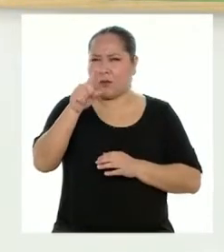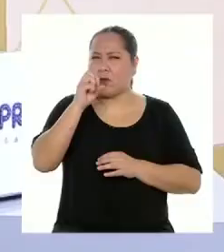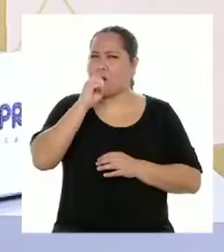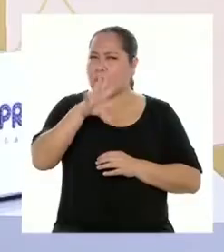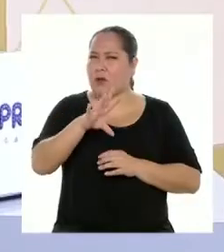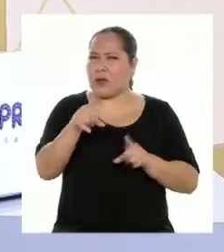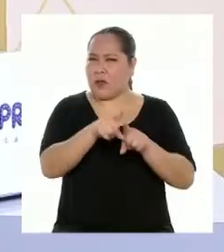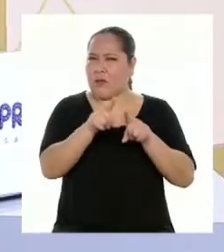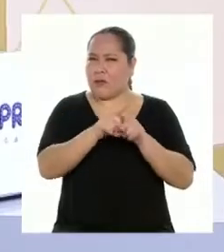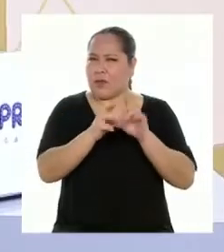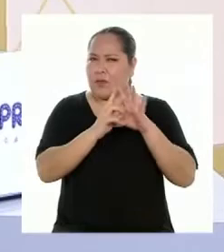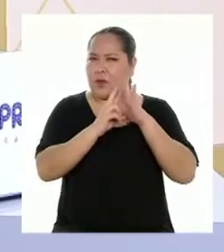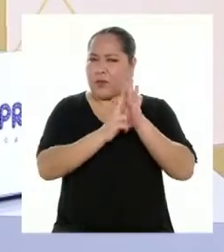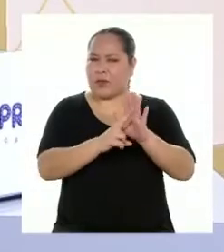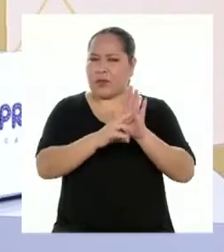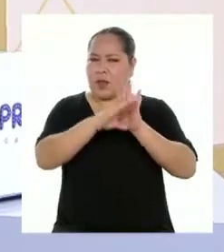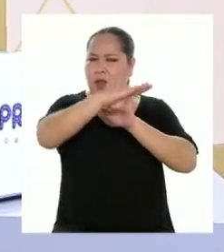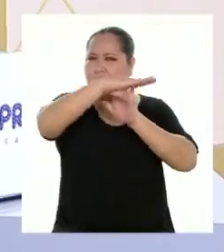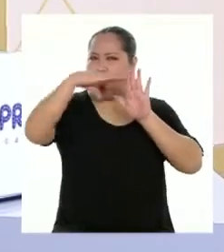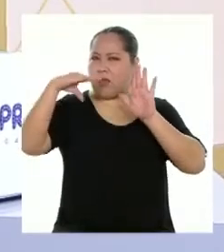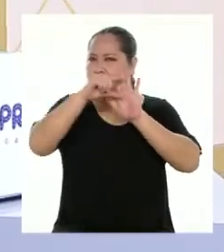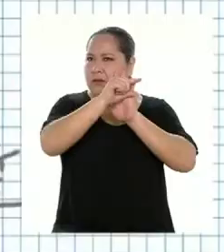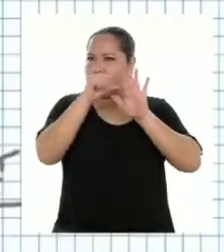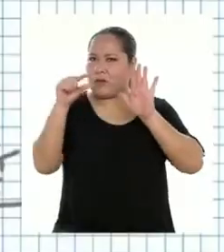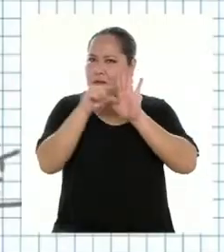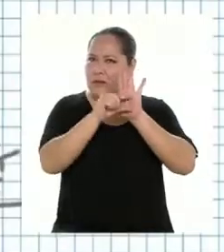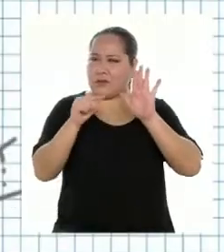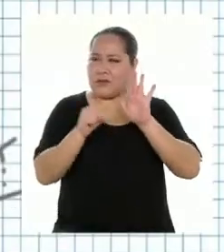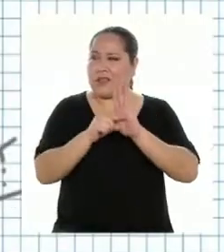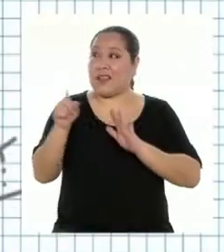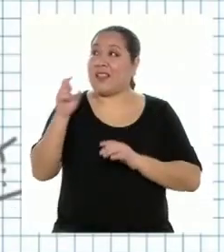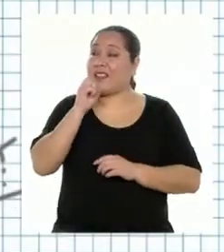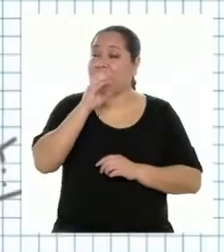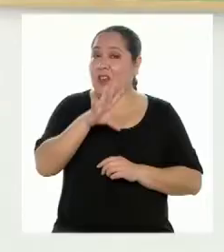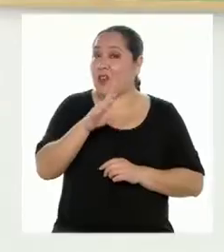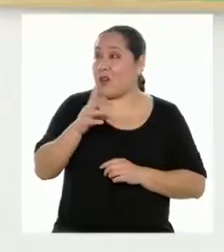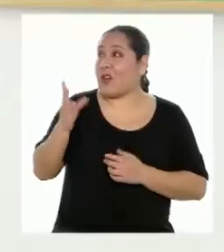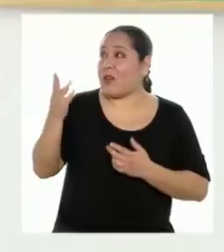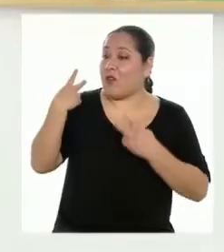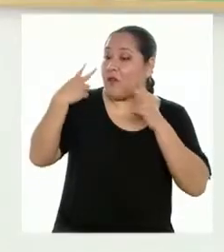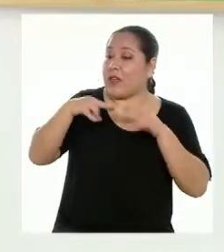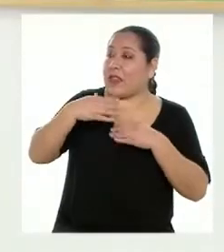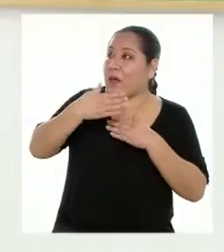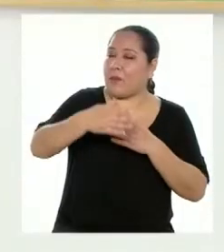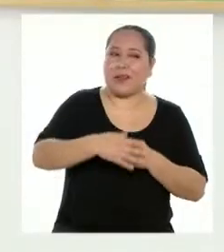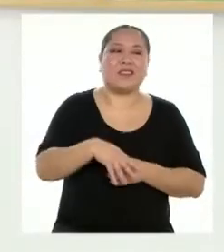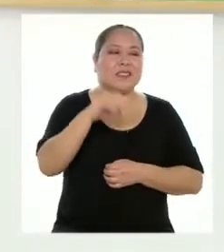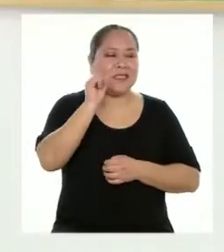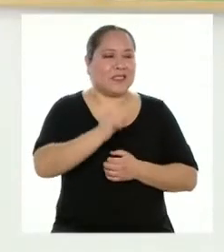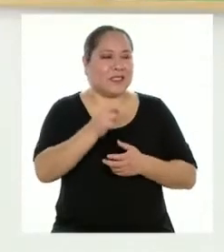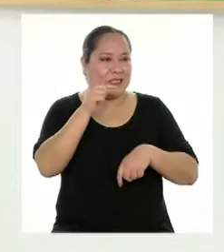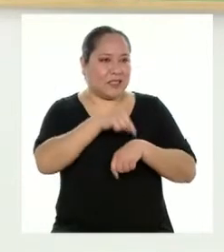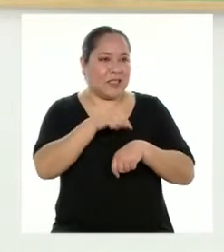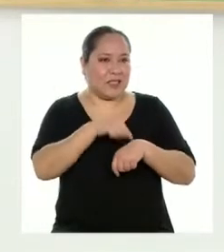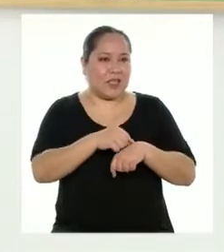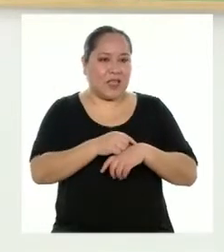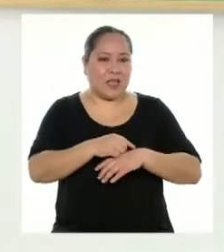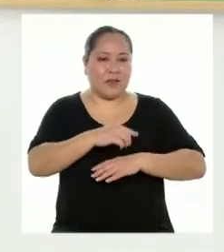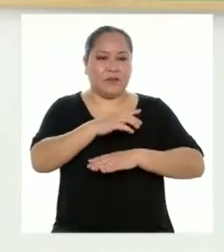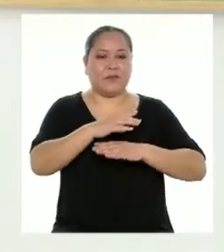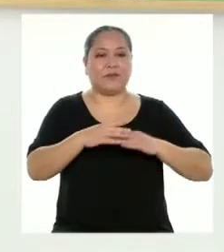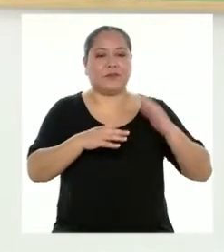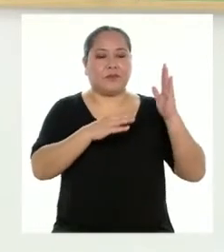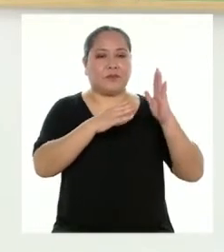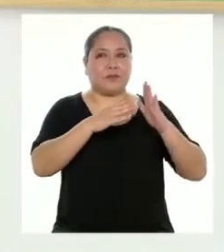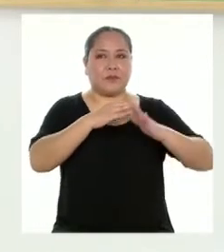horizontal? Sí, dijo que lo veríamos más adelante. Pues ha llegado el momento. En el eje de las ordenadas o eje Y, colocamos